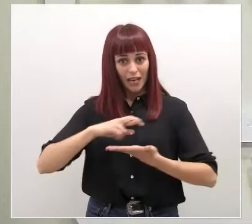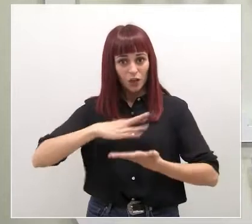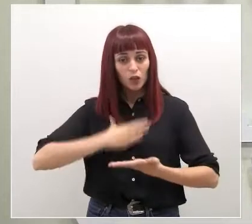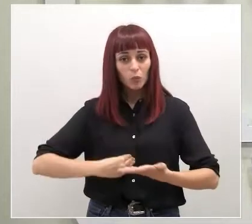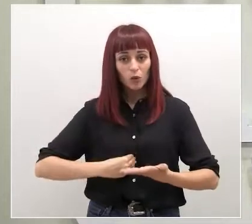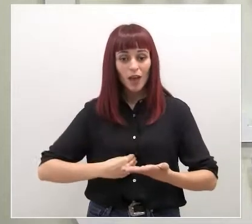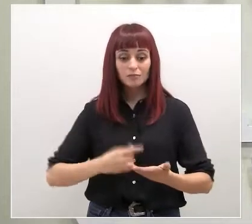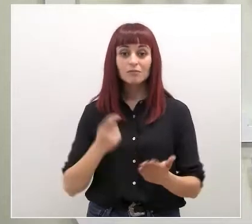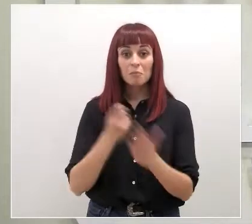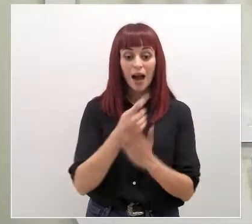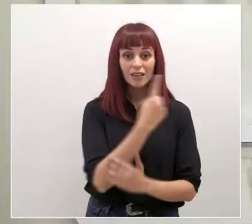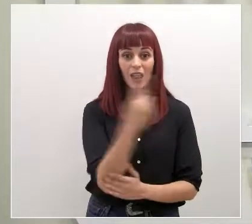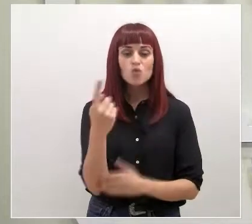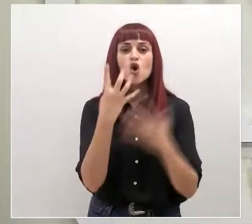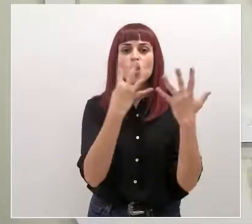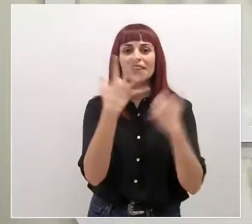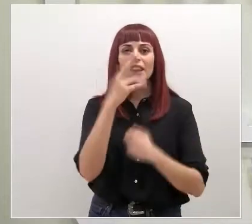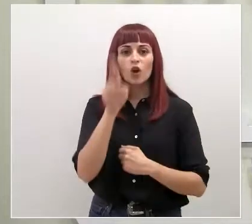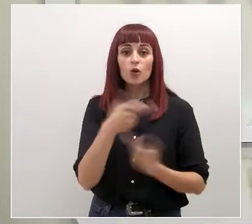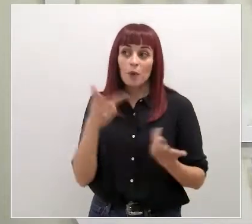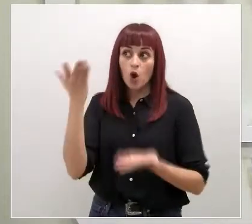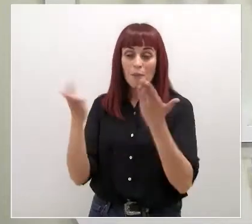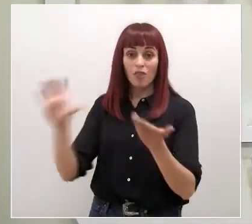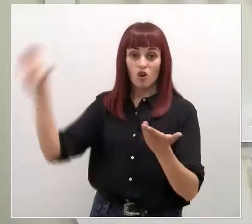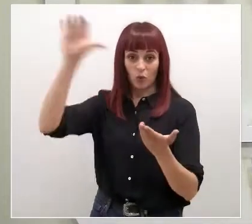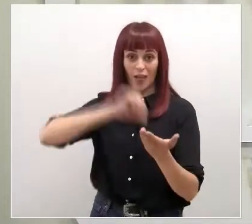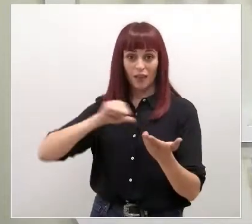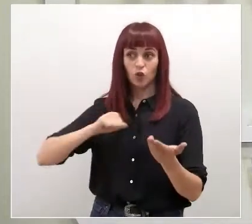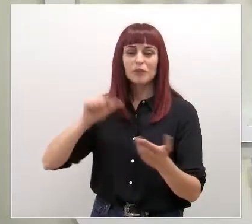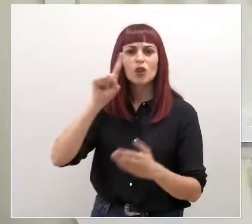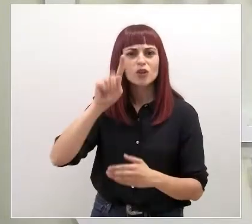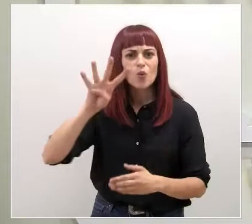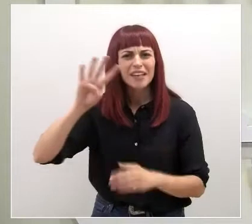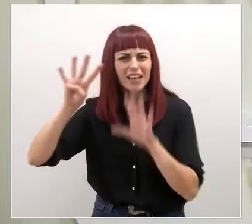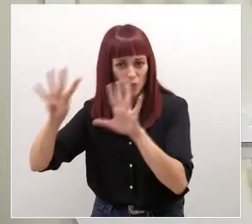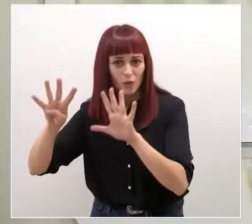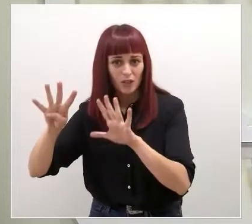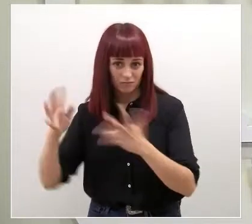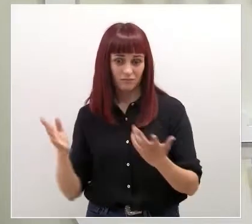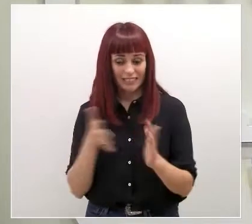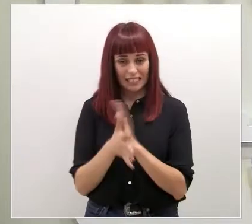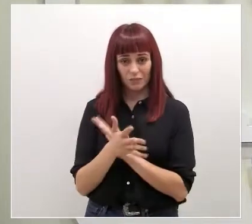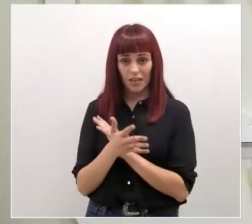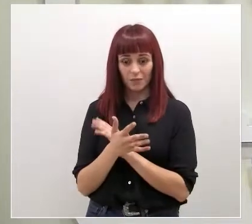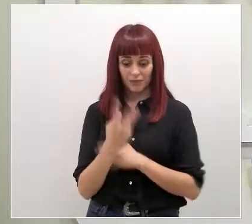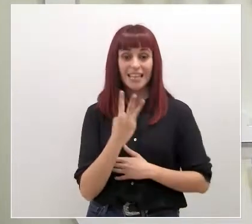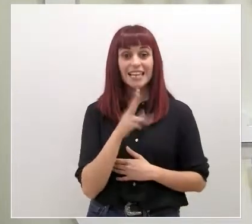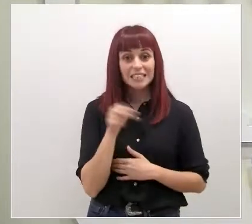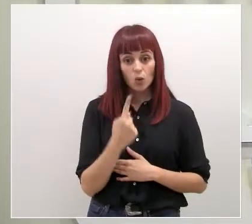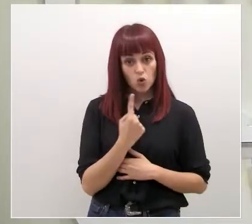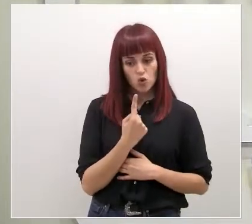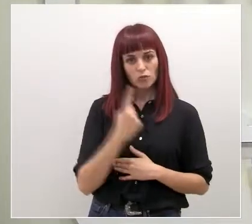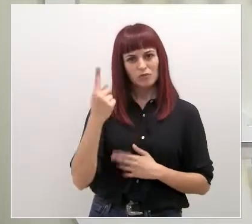a recibir 95 euros, mientras la media nacional son 149. 1 de cada 3 euros nos quita el